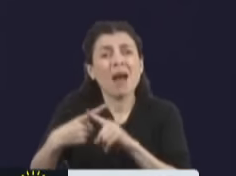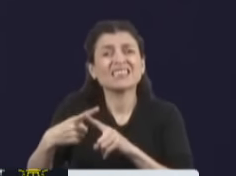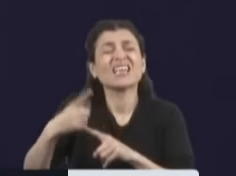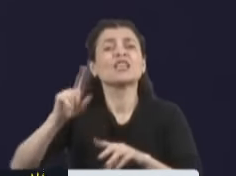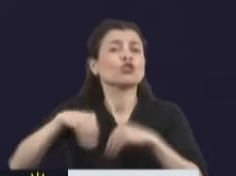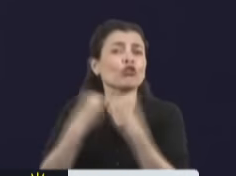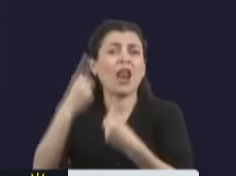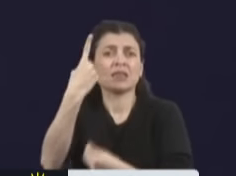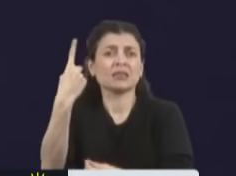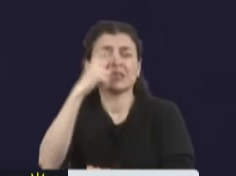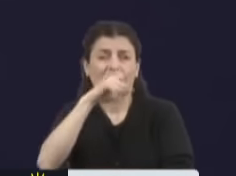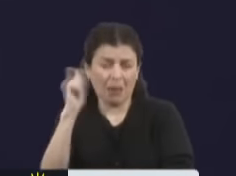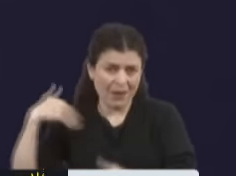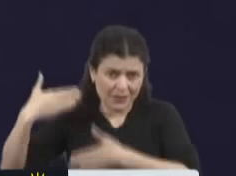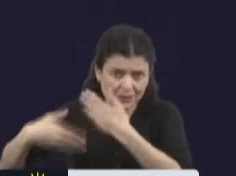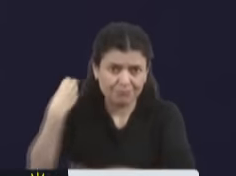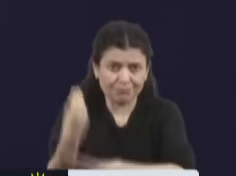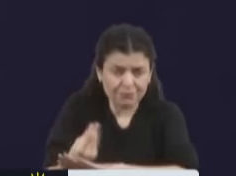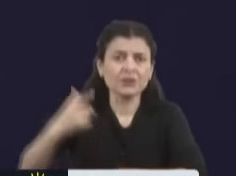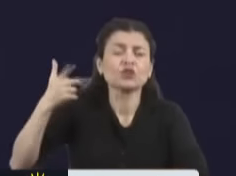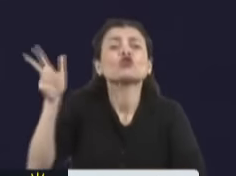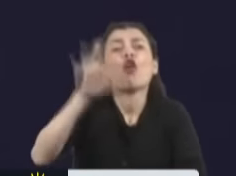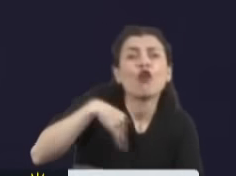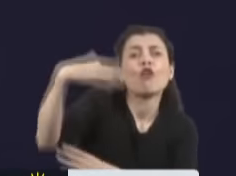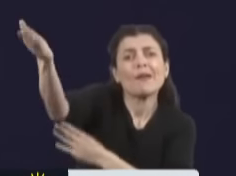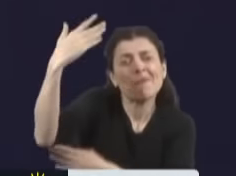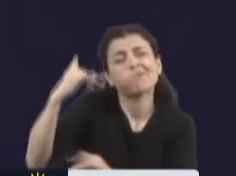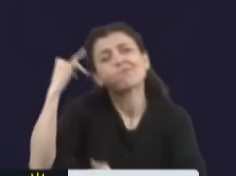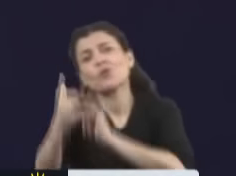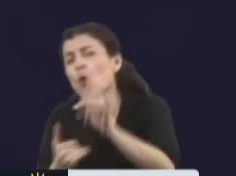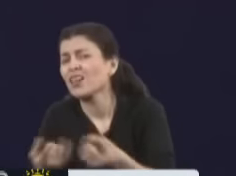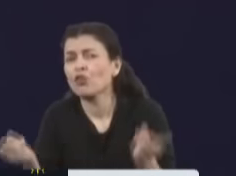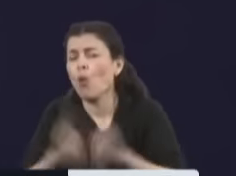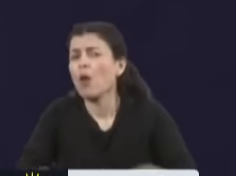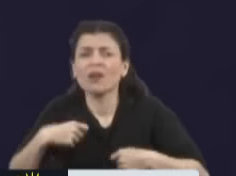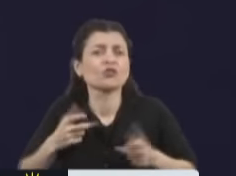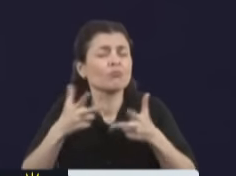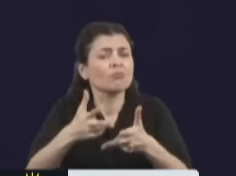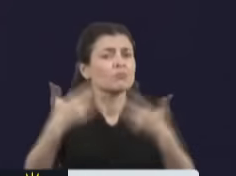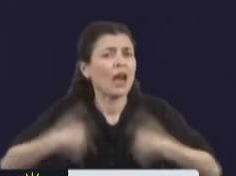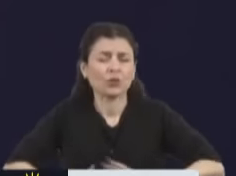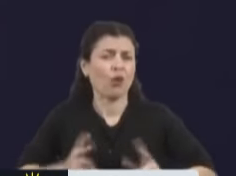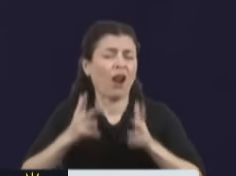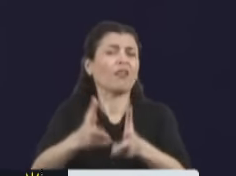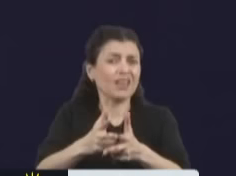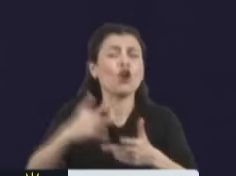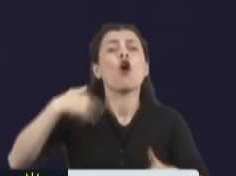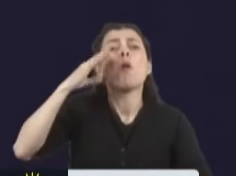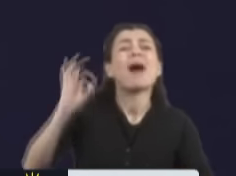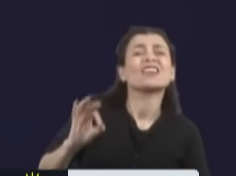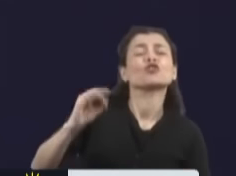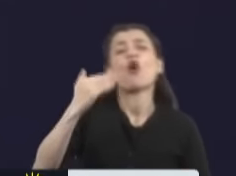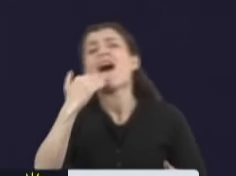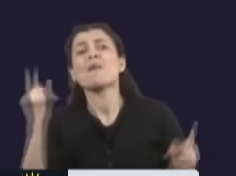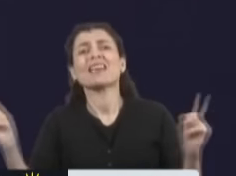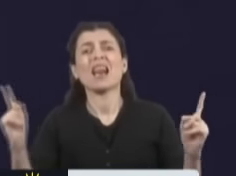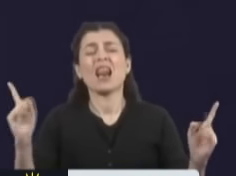eh y fuimos describiendo siempre recuerdo que les di dije que abril marzo y abril iban a ser meses muy complejos